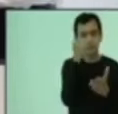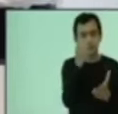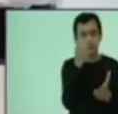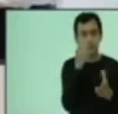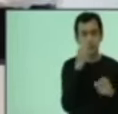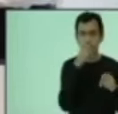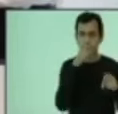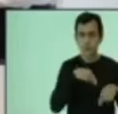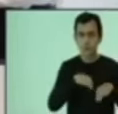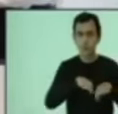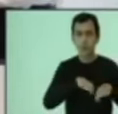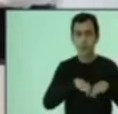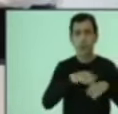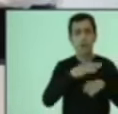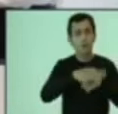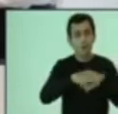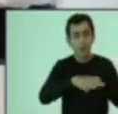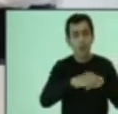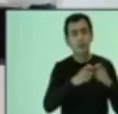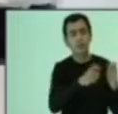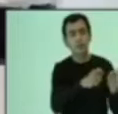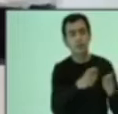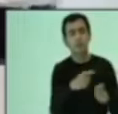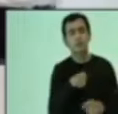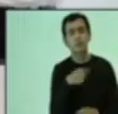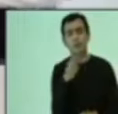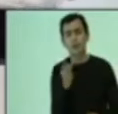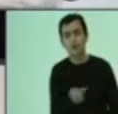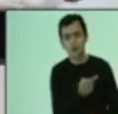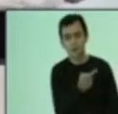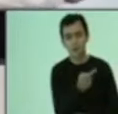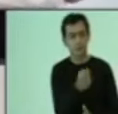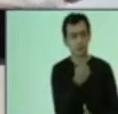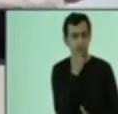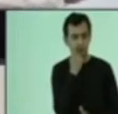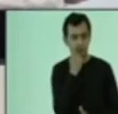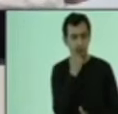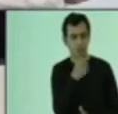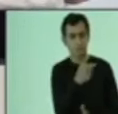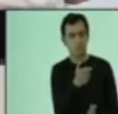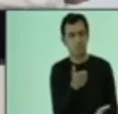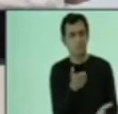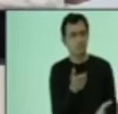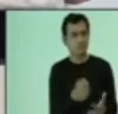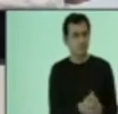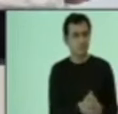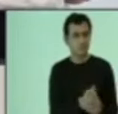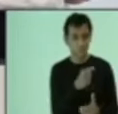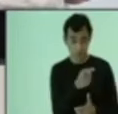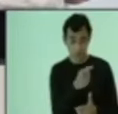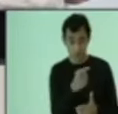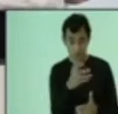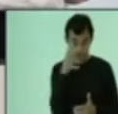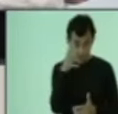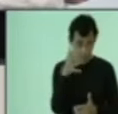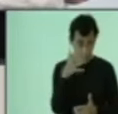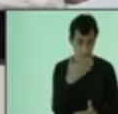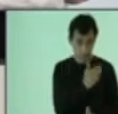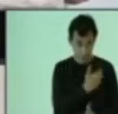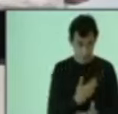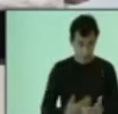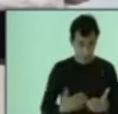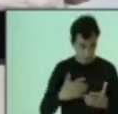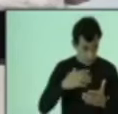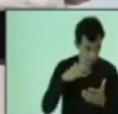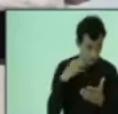generar empleo temporal. Mi pregunta es, ¿cuáles serían las facilidades que, de ganar usted, el ayuntamiento